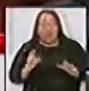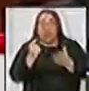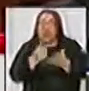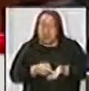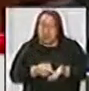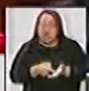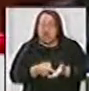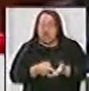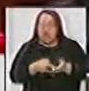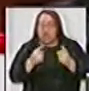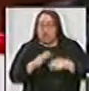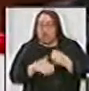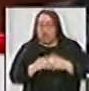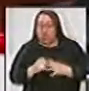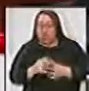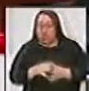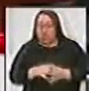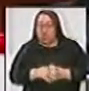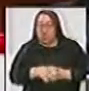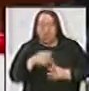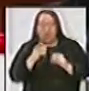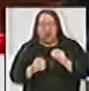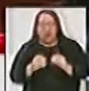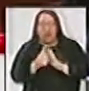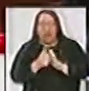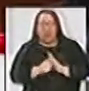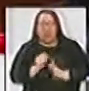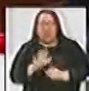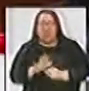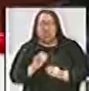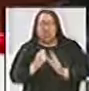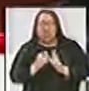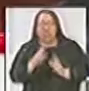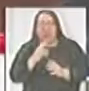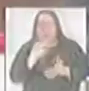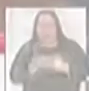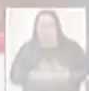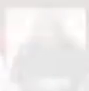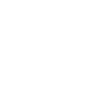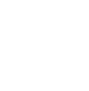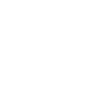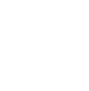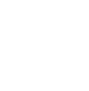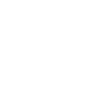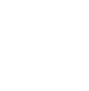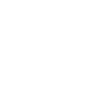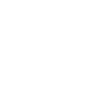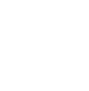esté en conformidad con los planes. En esa modificación, en el artículo 5, inciso 2. Gracias.